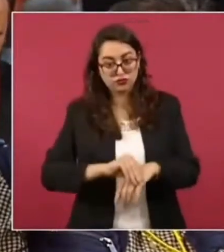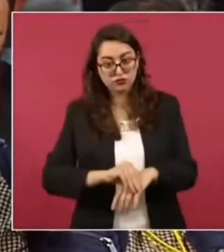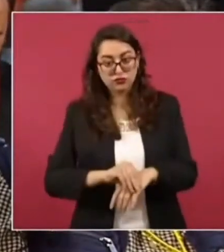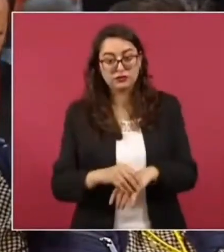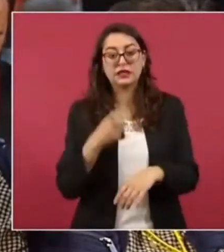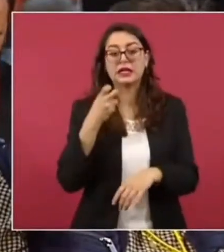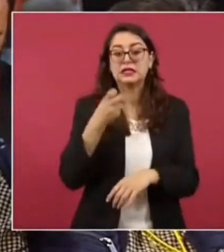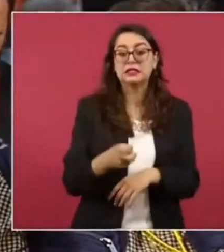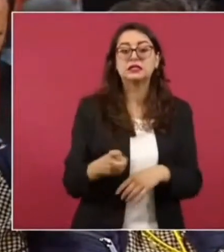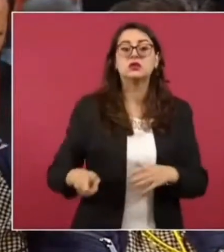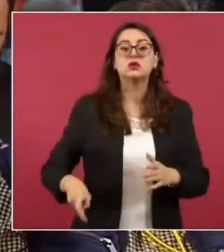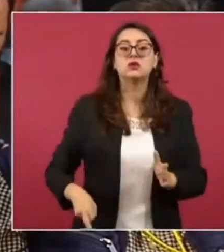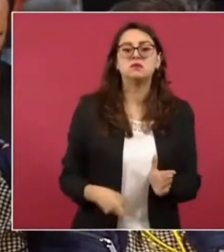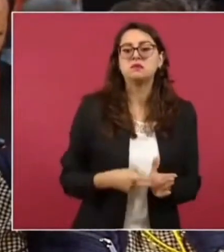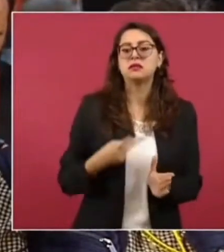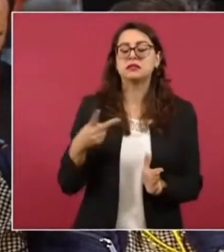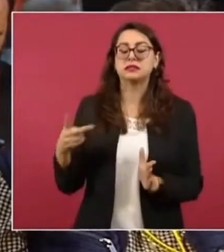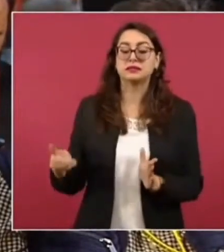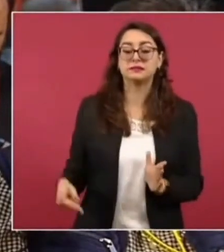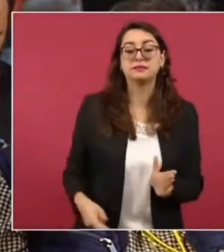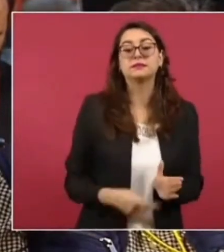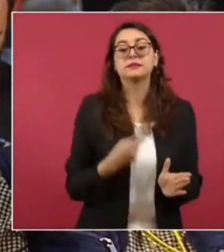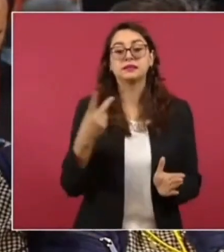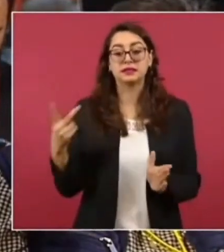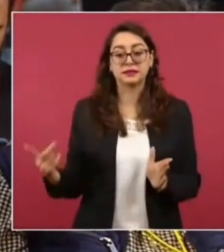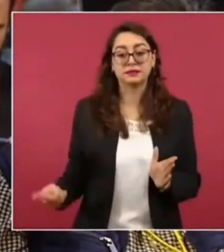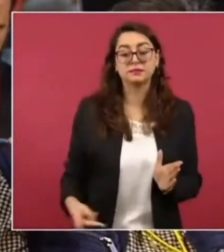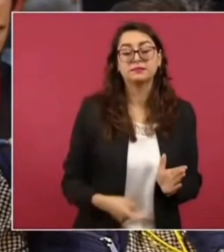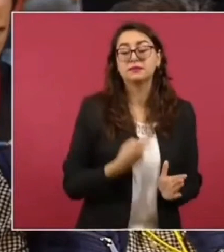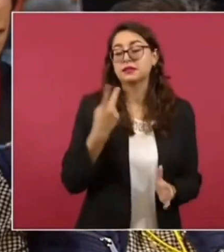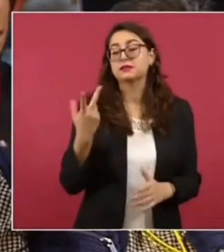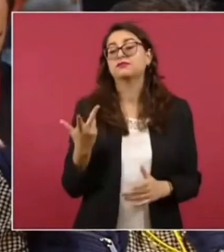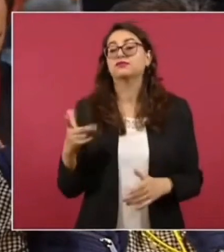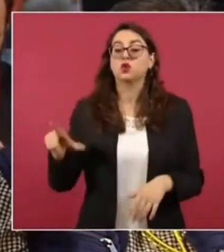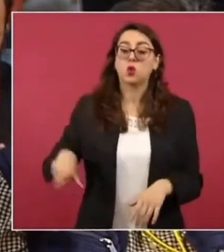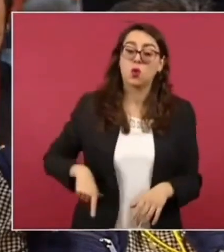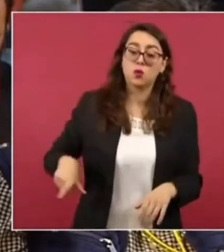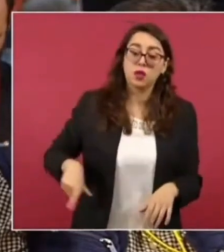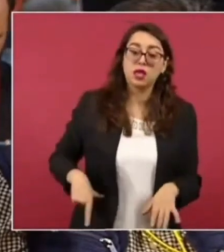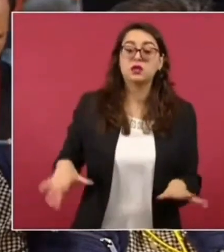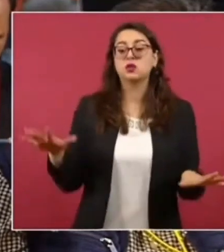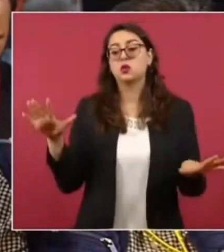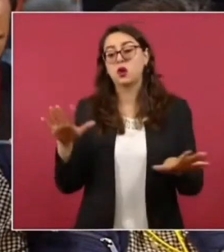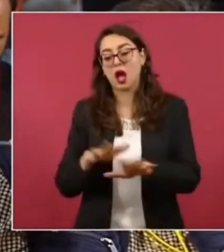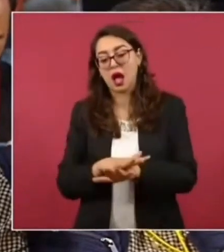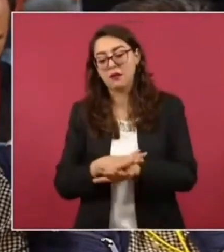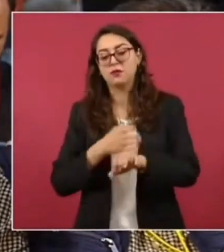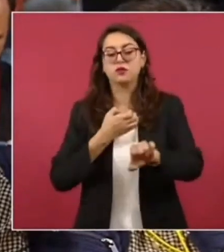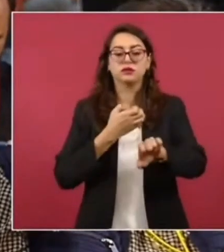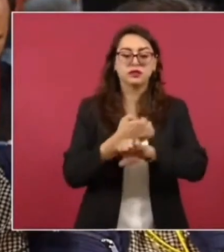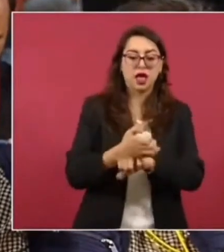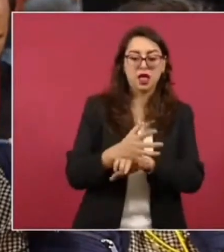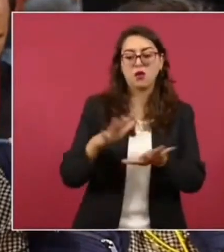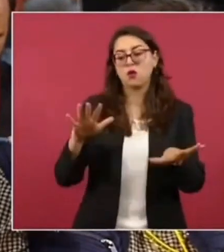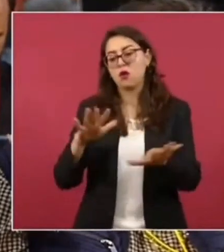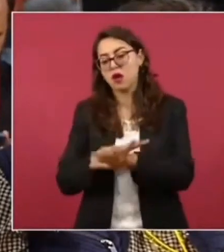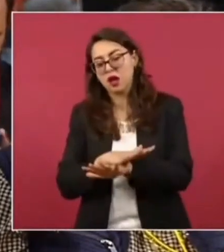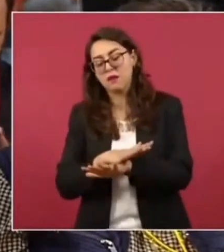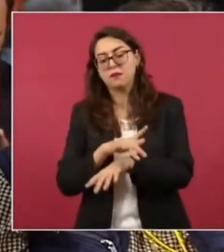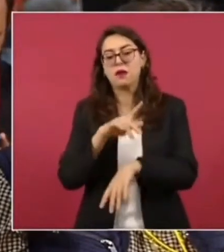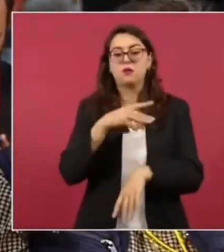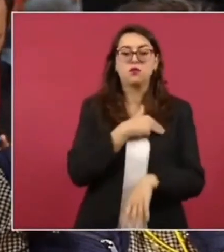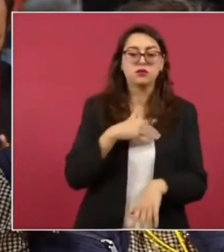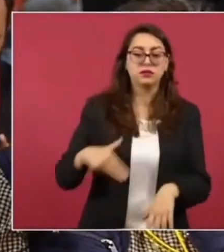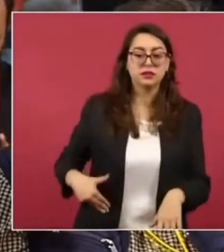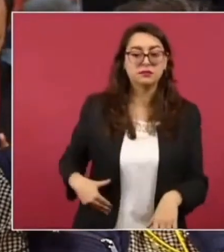cada administración estatal que llega. Cada cambio de gobiernos municipales persiste el conflicto.